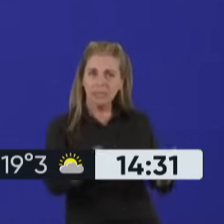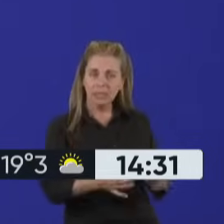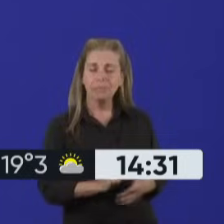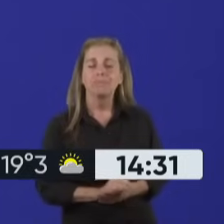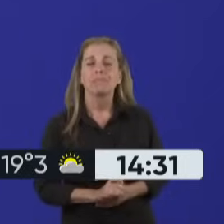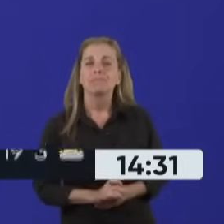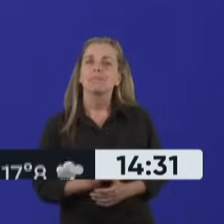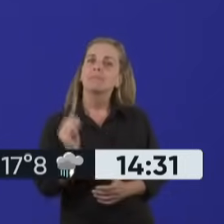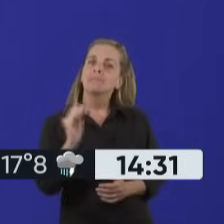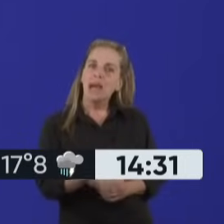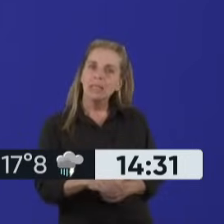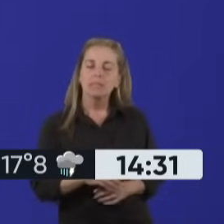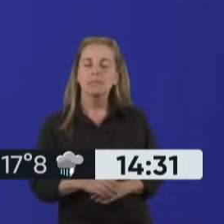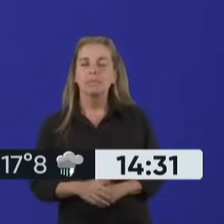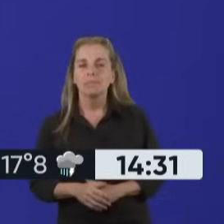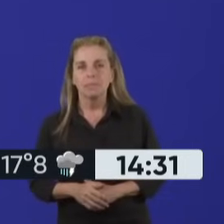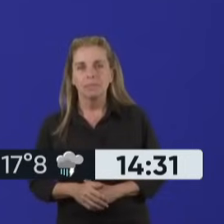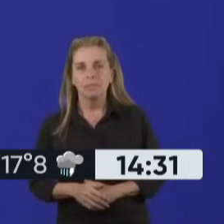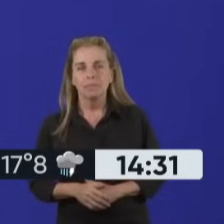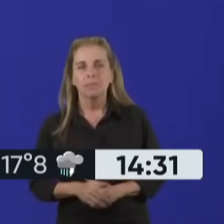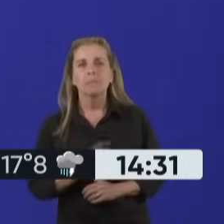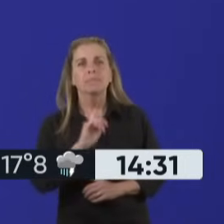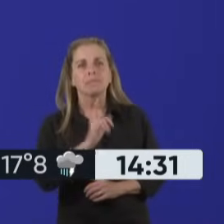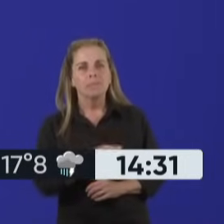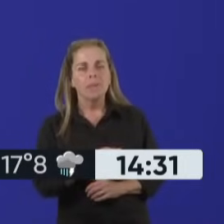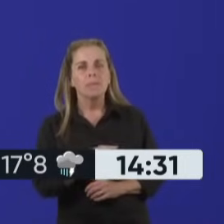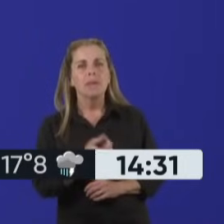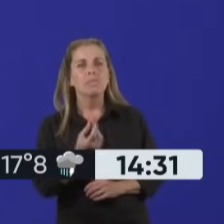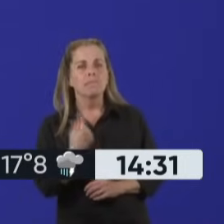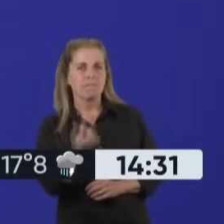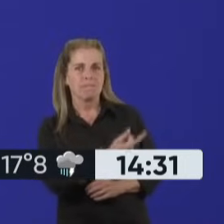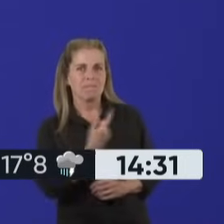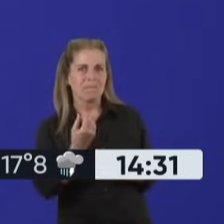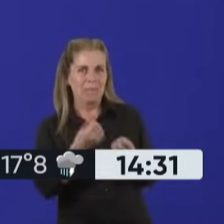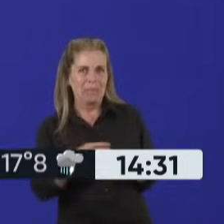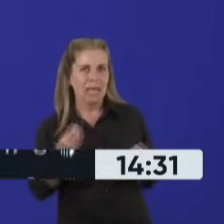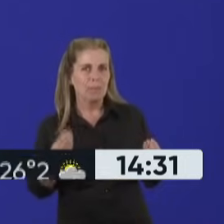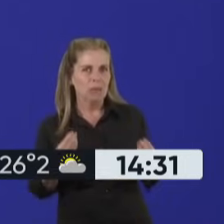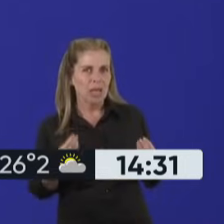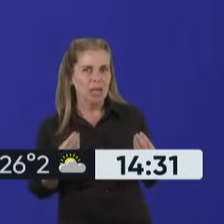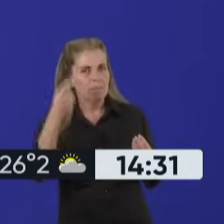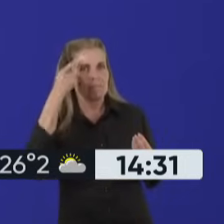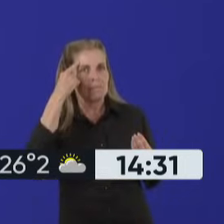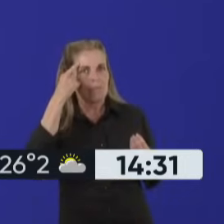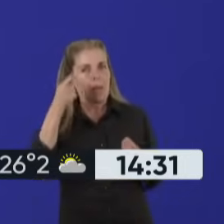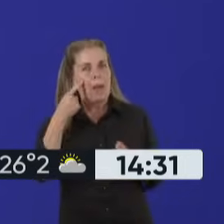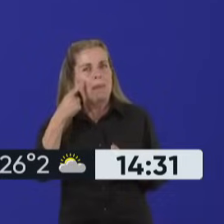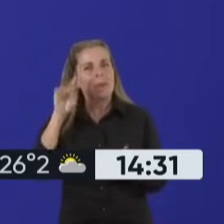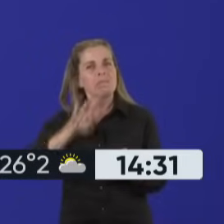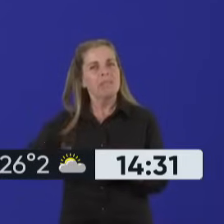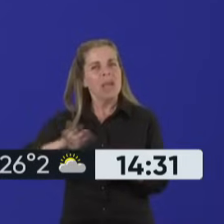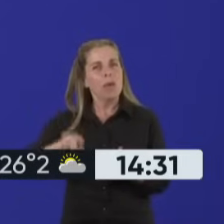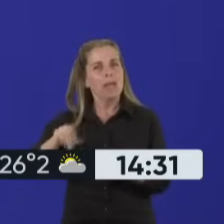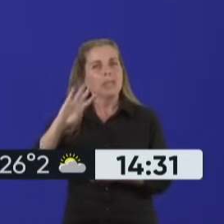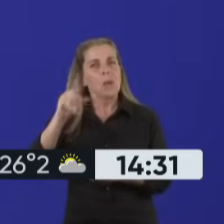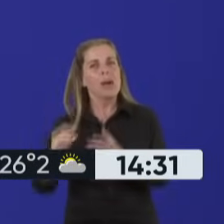No solo eso, sino que comenzamos a trabajar en limpiar la hoja del Banco Central